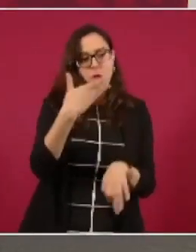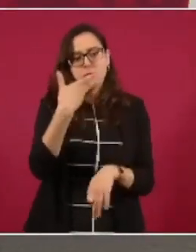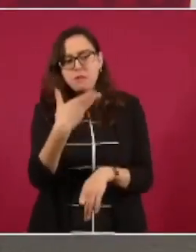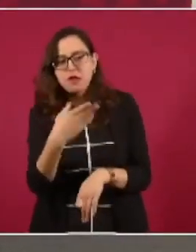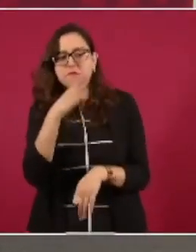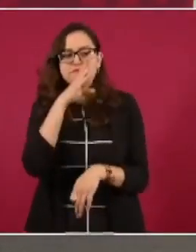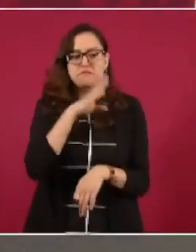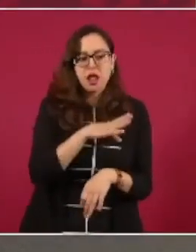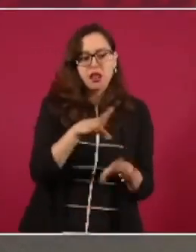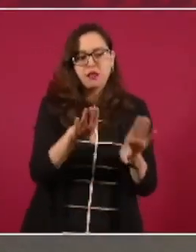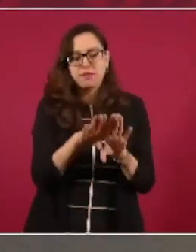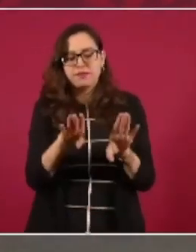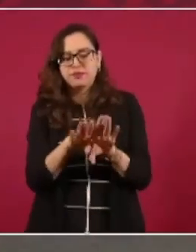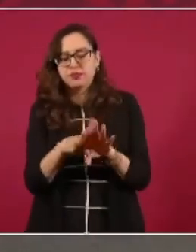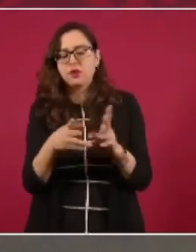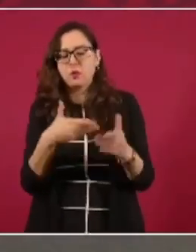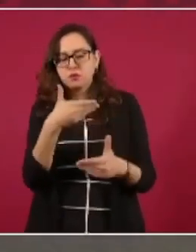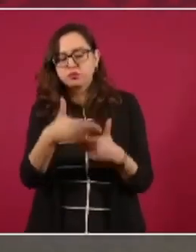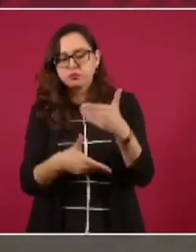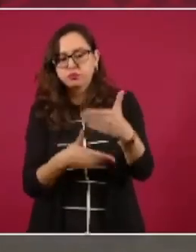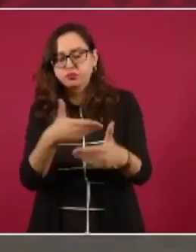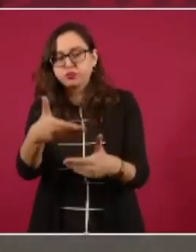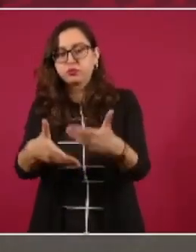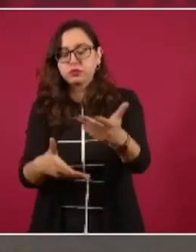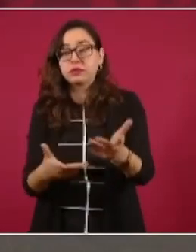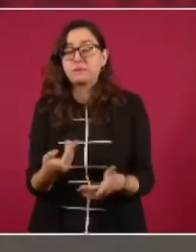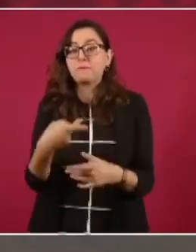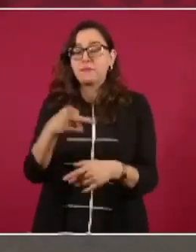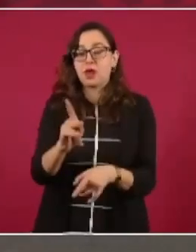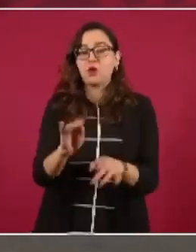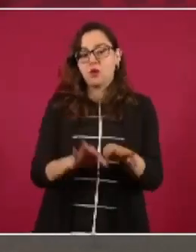se amplíe el plazo, porque el año que viene,